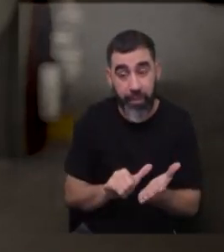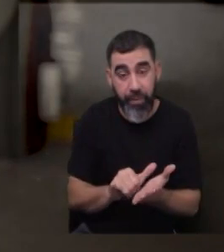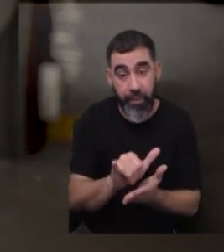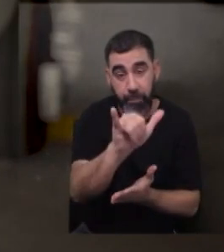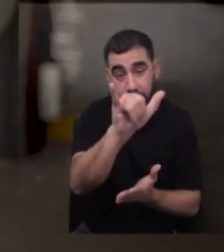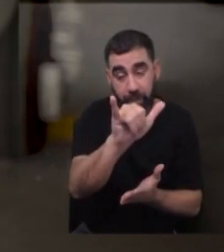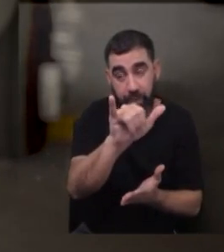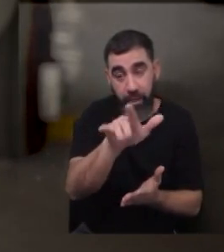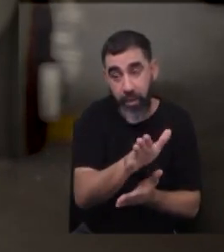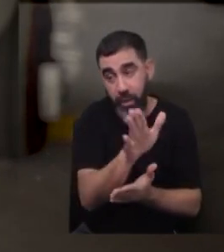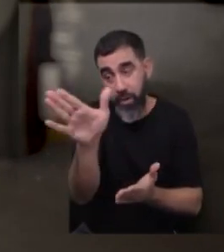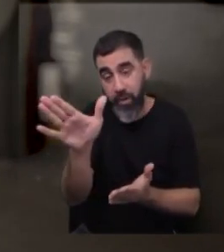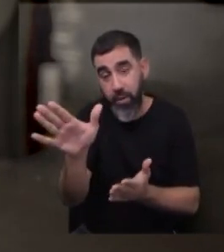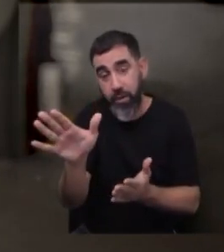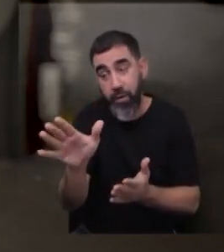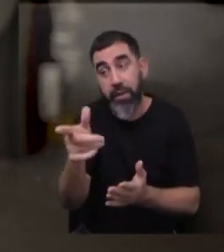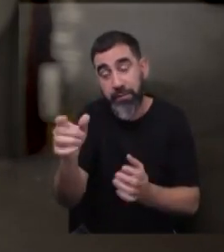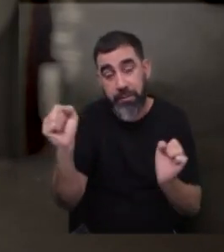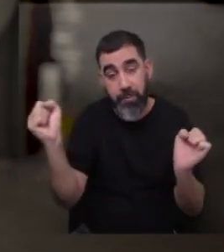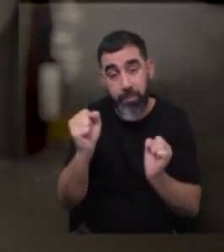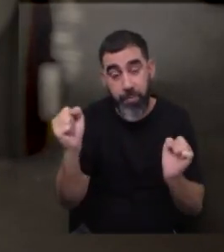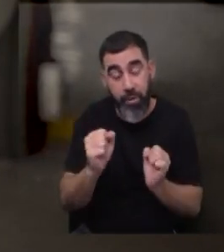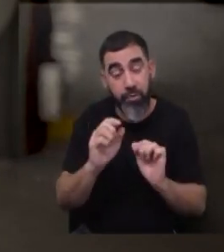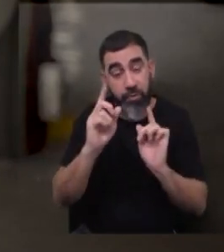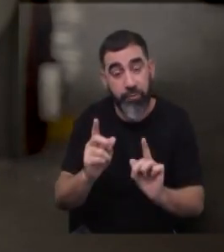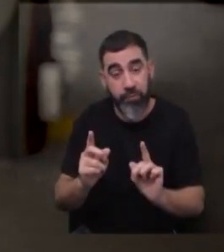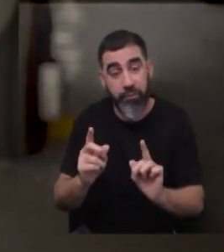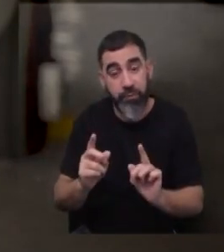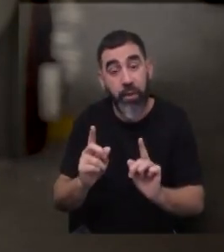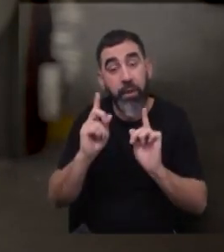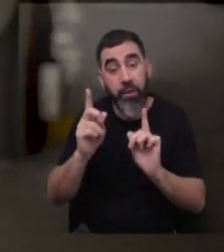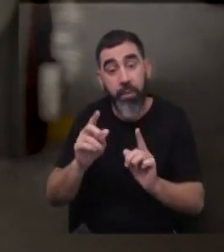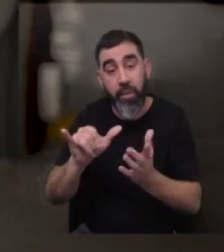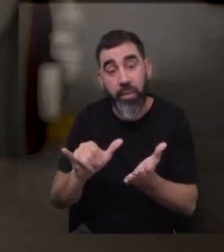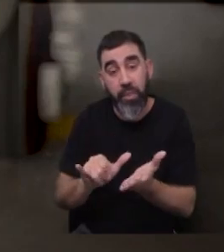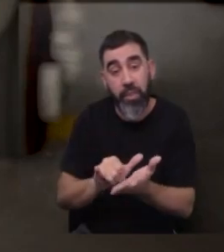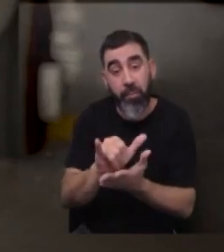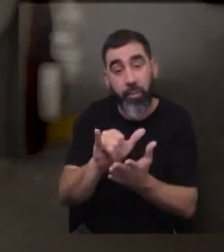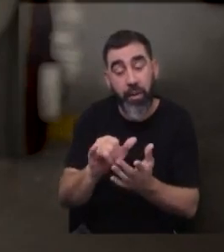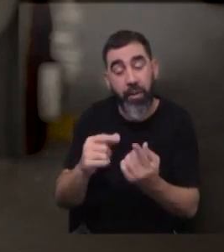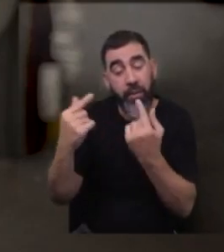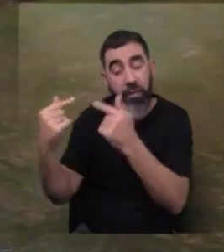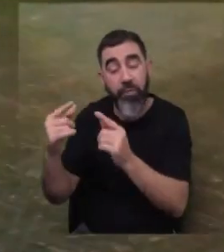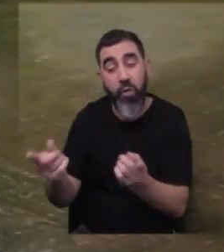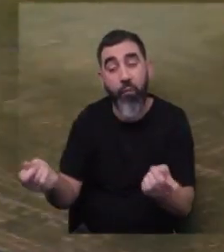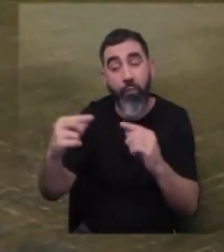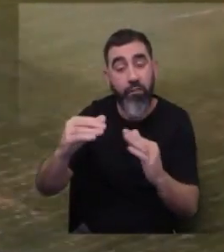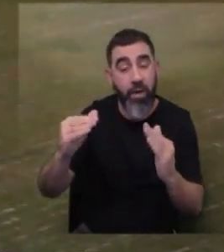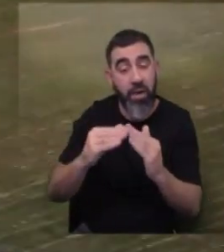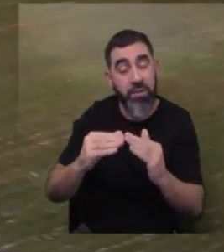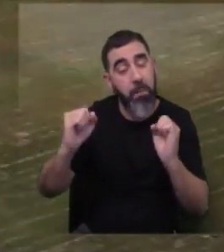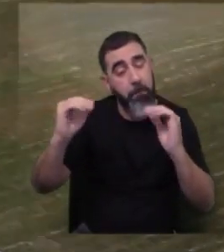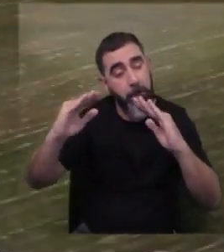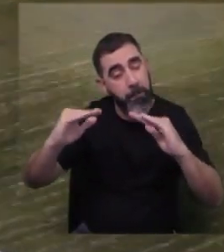van hacia otro destino, y ese miedo, increíblemente, también en el despegue no es tan fuerte cuando regresan a su casa.